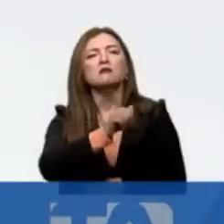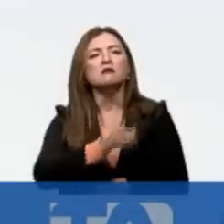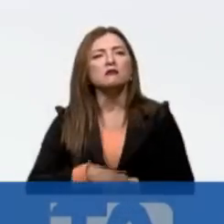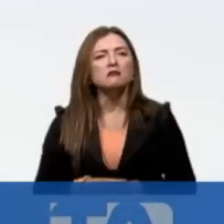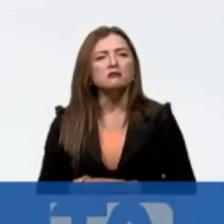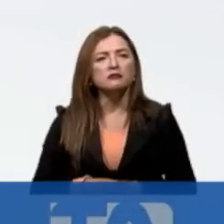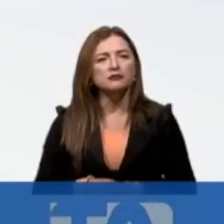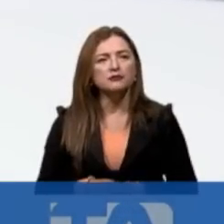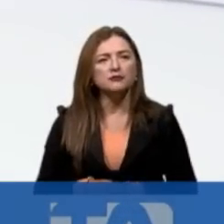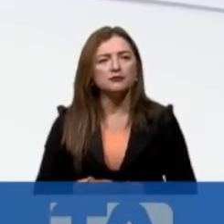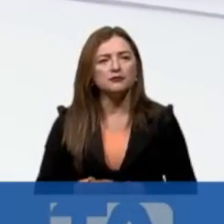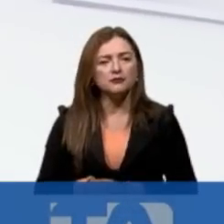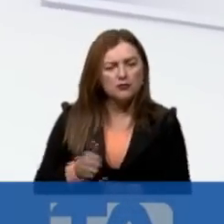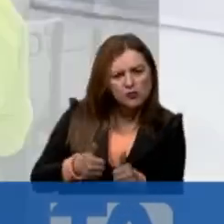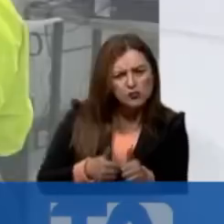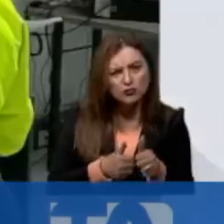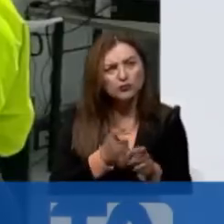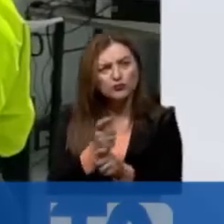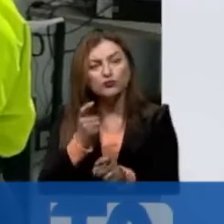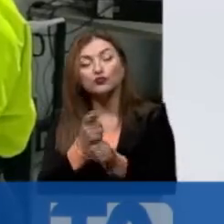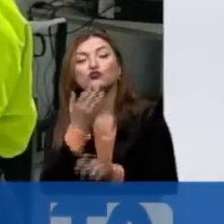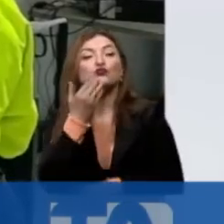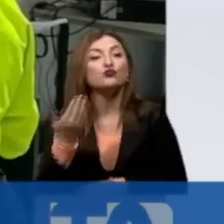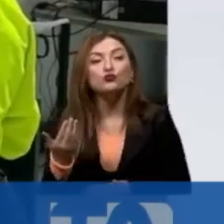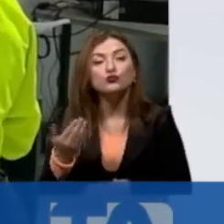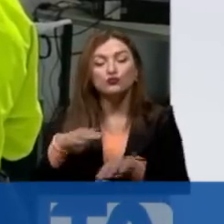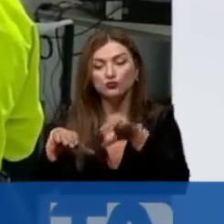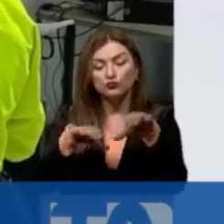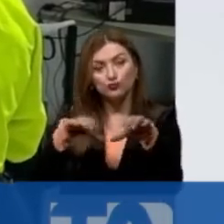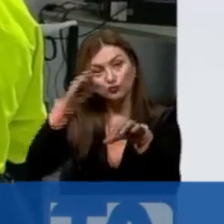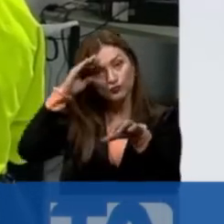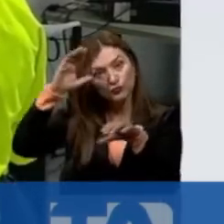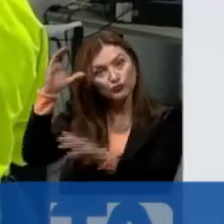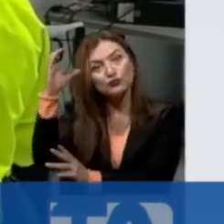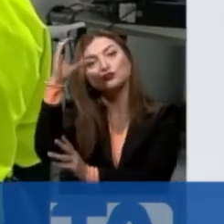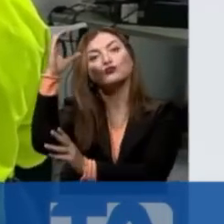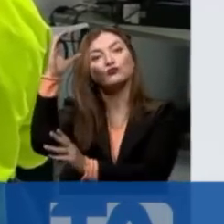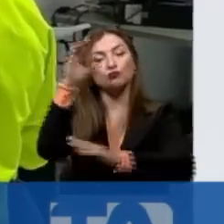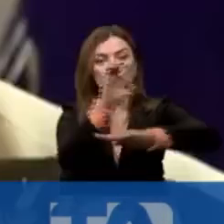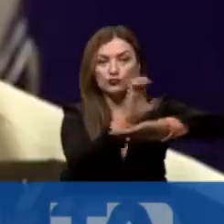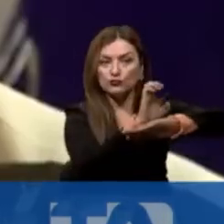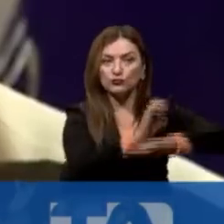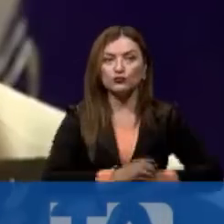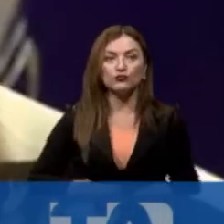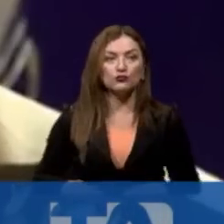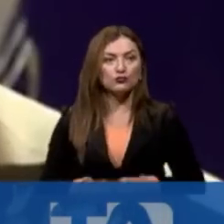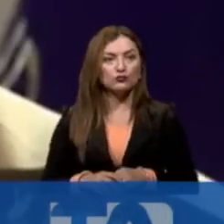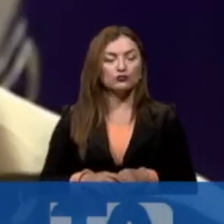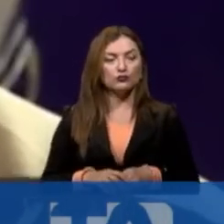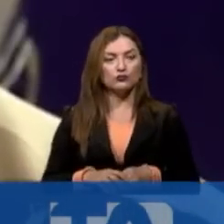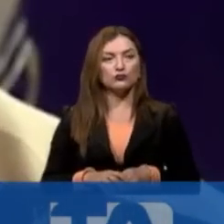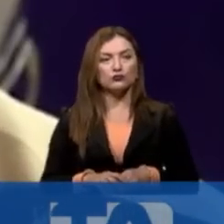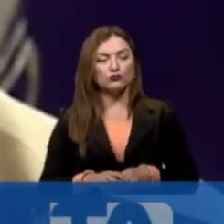Las acciones para su recaptura y traslado se realizaron en coordinación con la policía de Colombia y Ecuador. Él en un